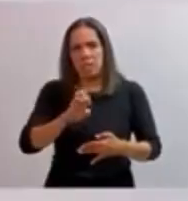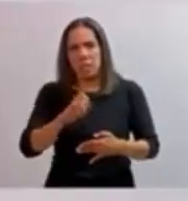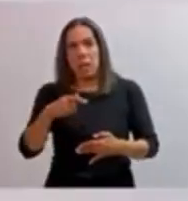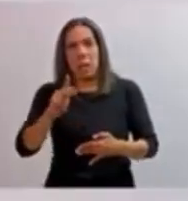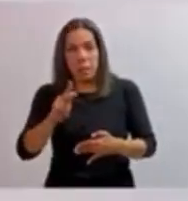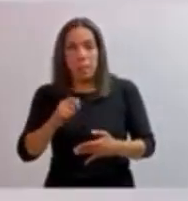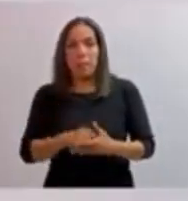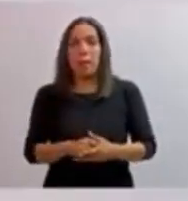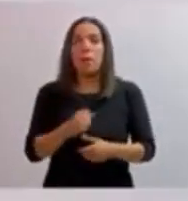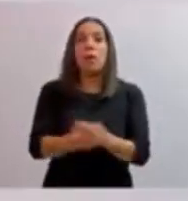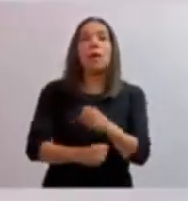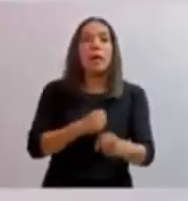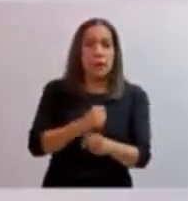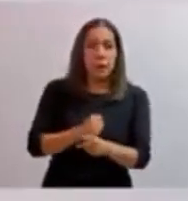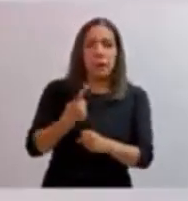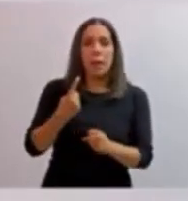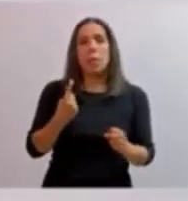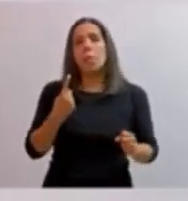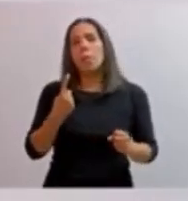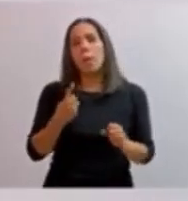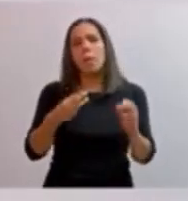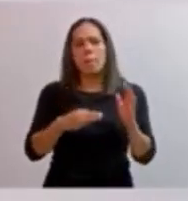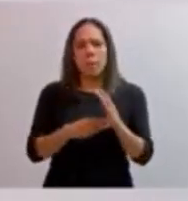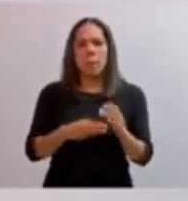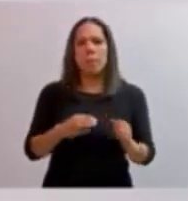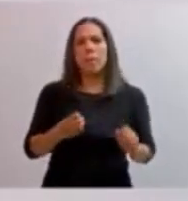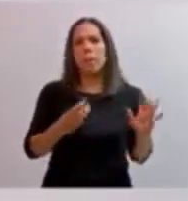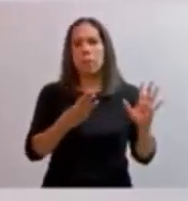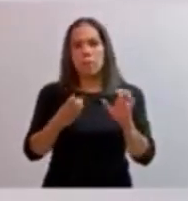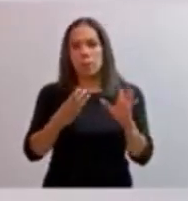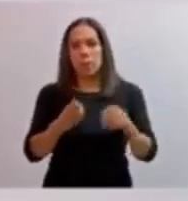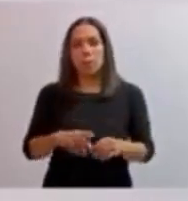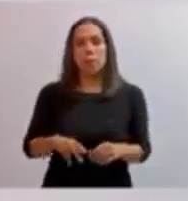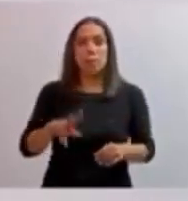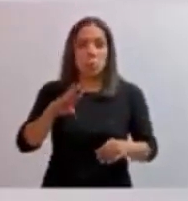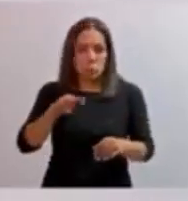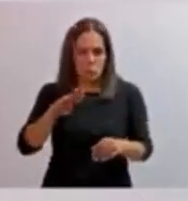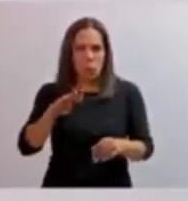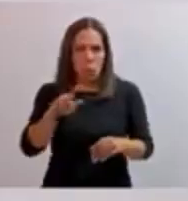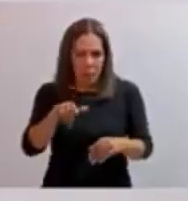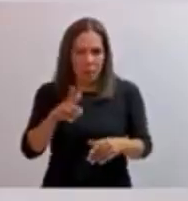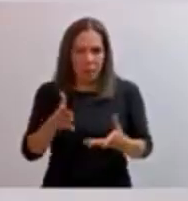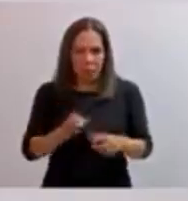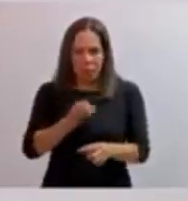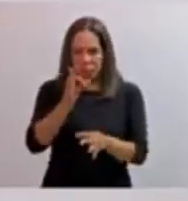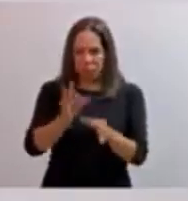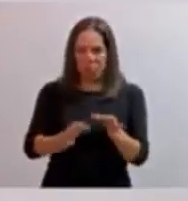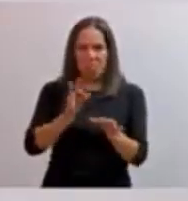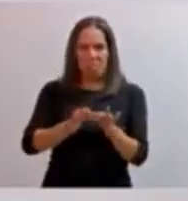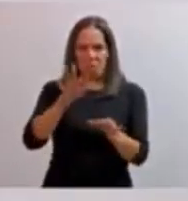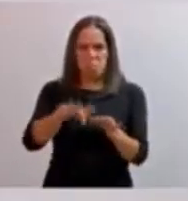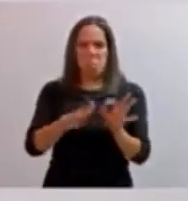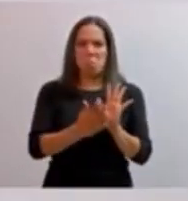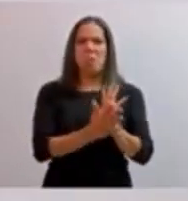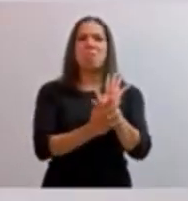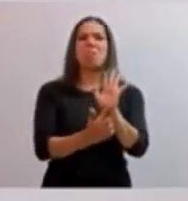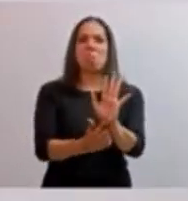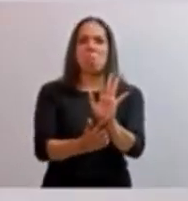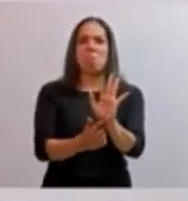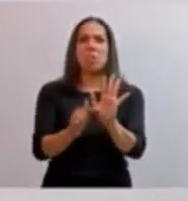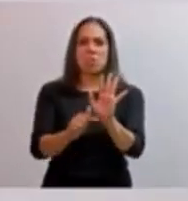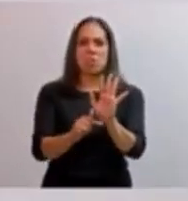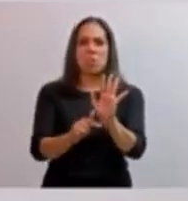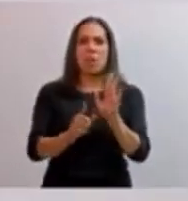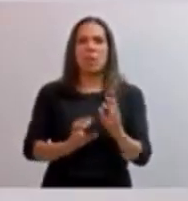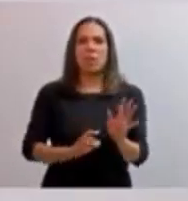se regula y se va institucionalizando. De hecho, en el calendario escolar está